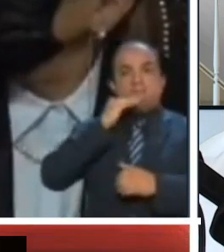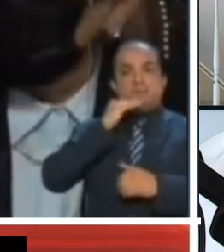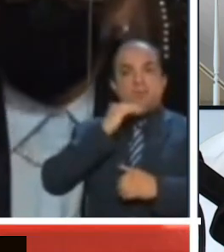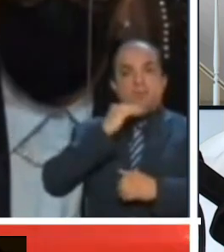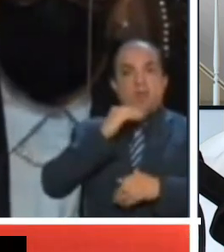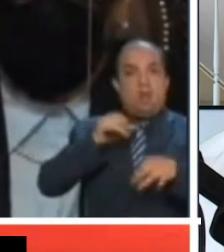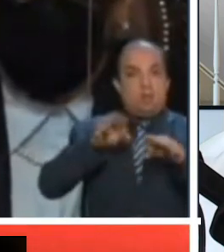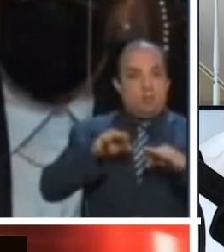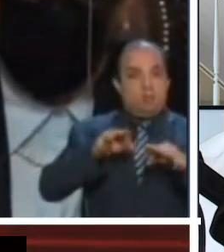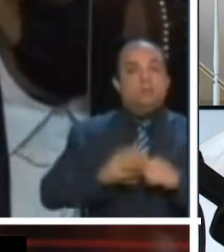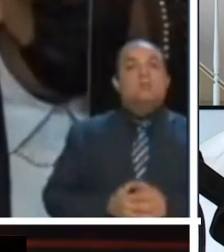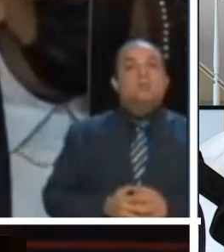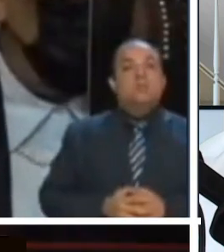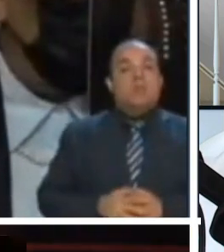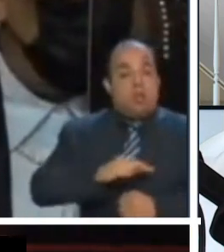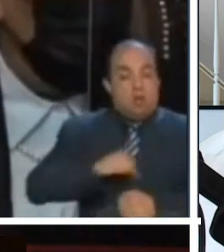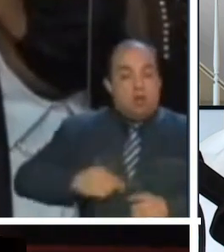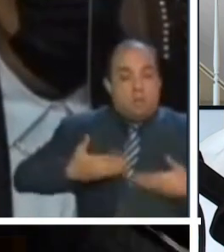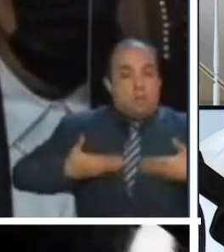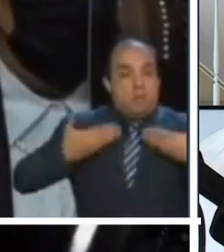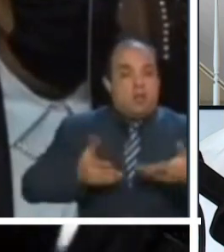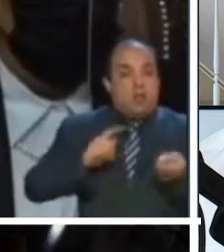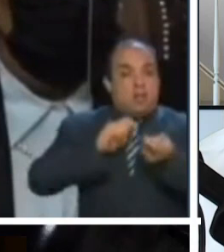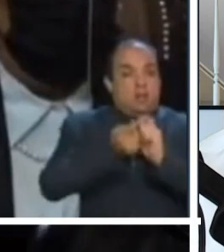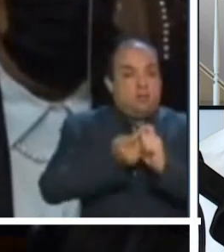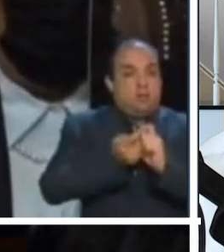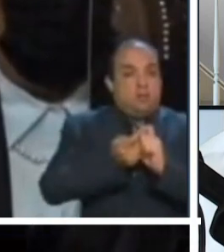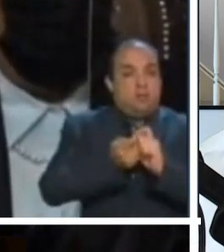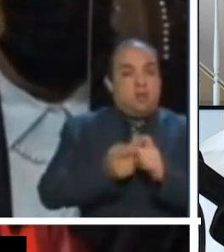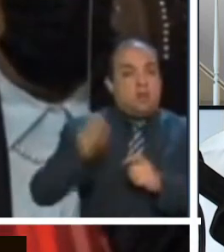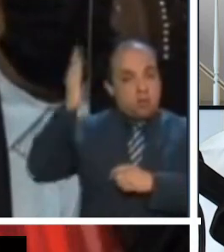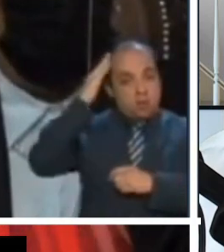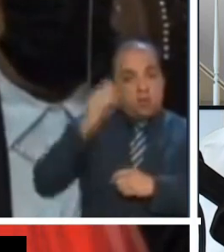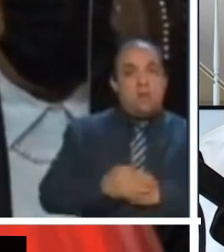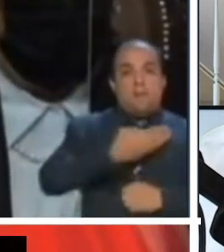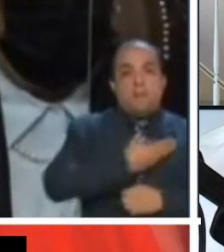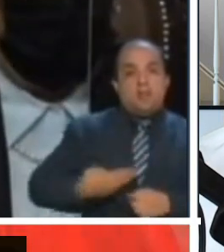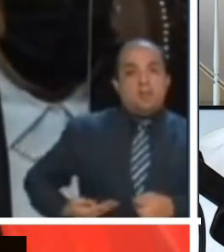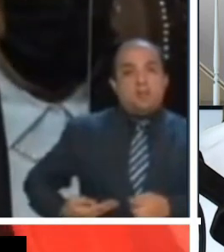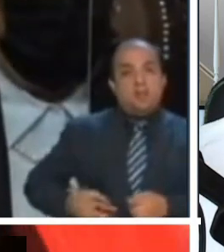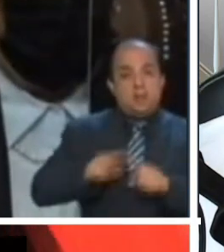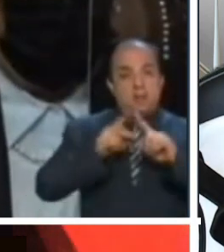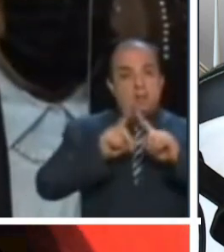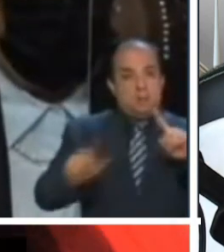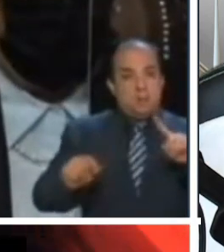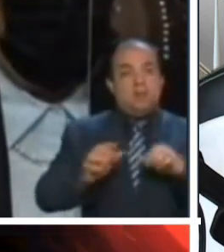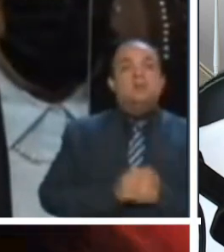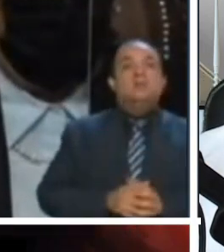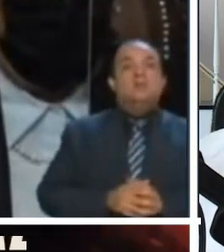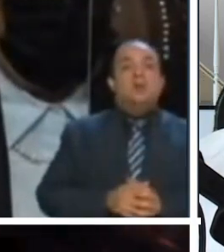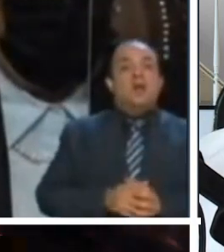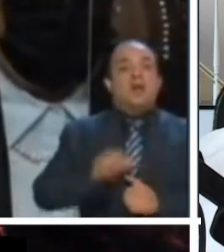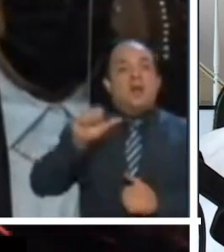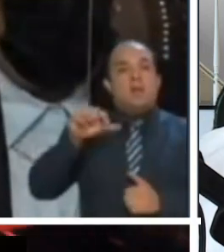origen y nuestra confianza en la transformación que encabeza el presidente de México, Andrés Manuel López Obrador.